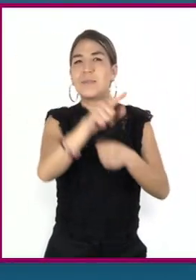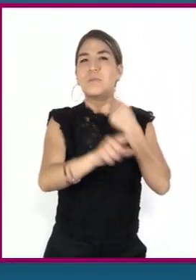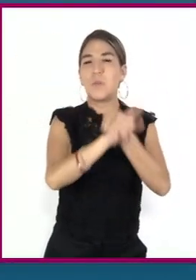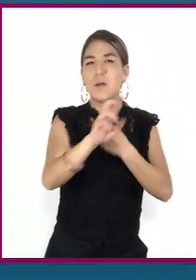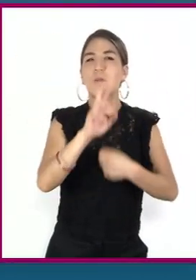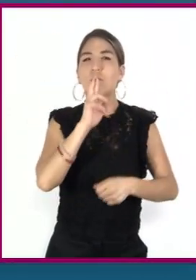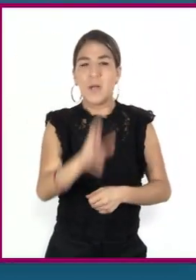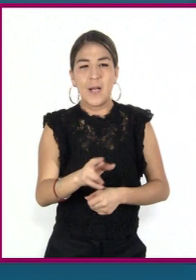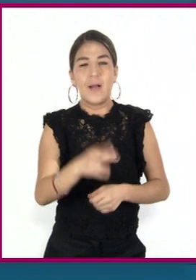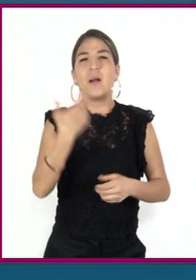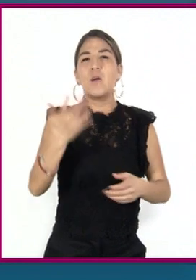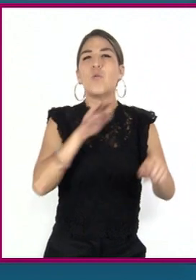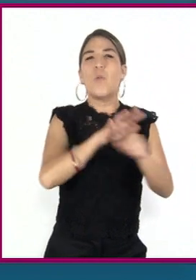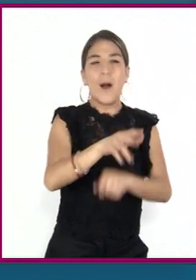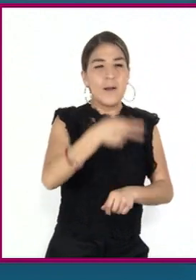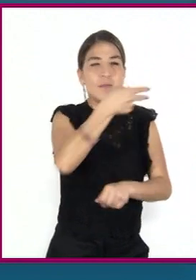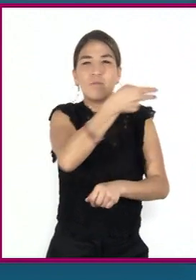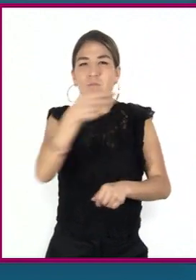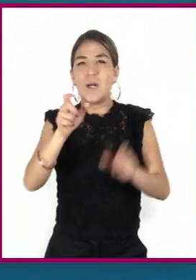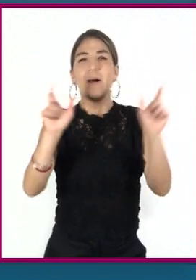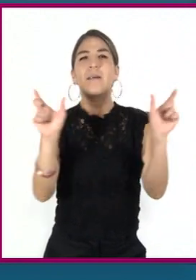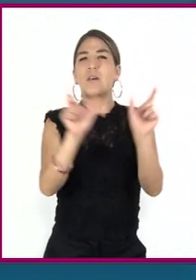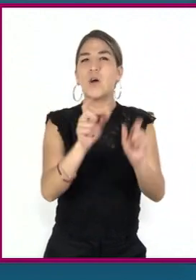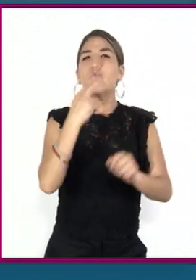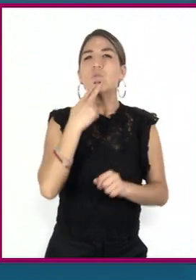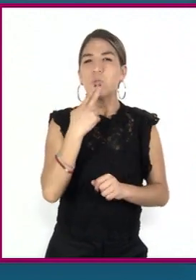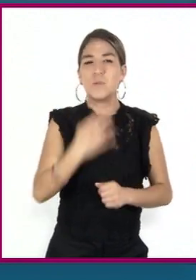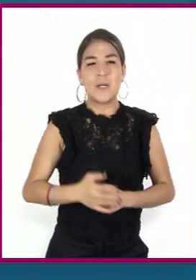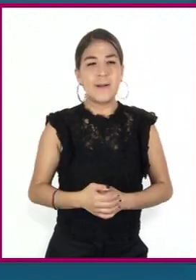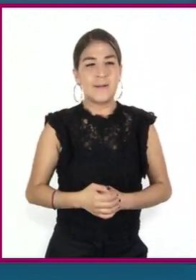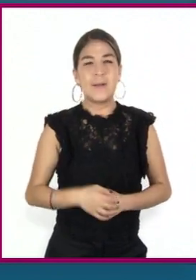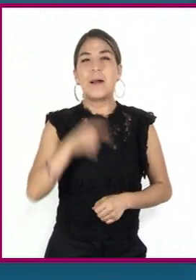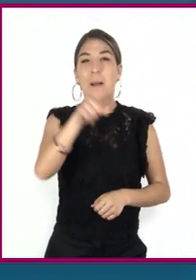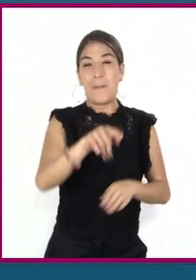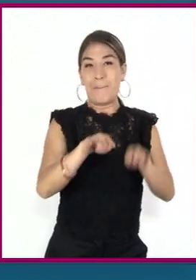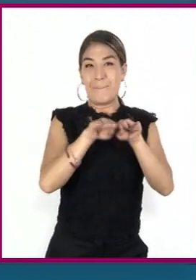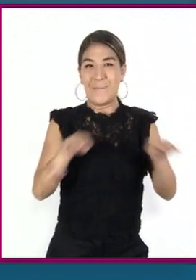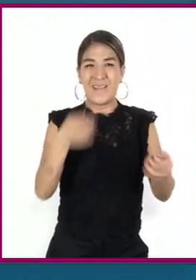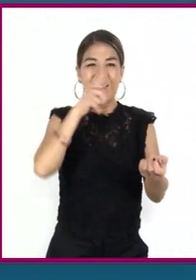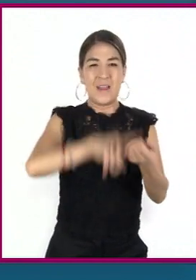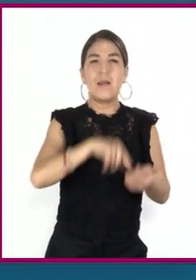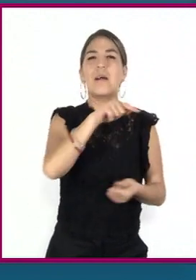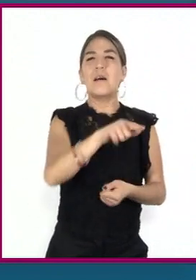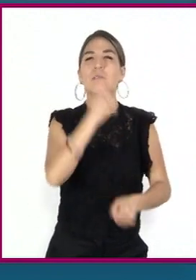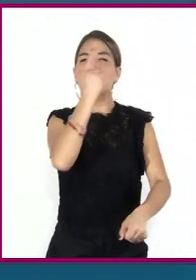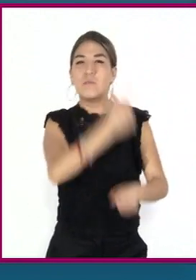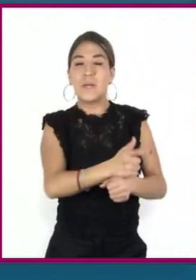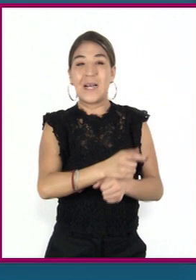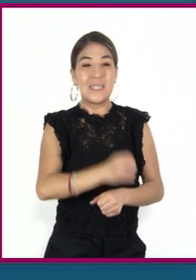¿Qué fórmula utilizarían? En una revisión sanitaria, se detectaron